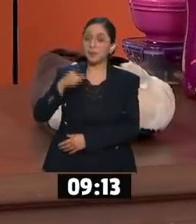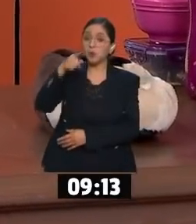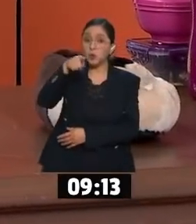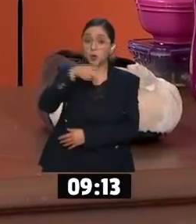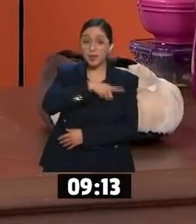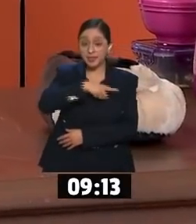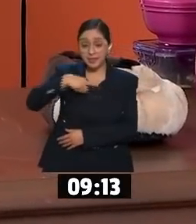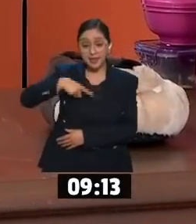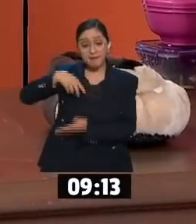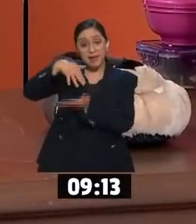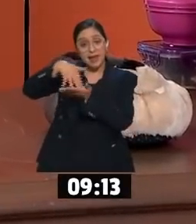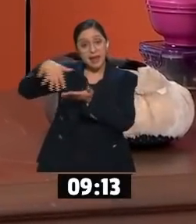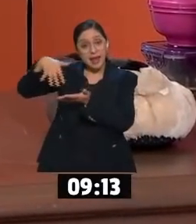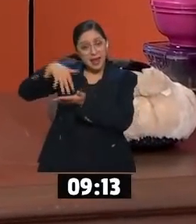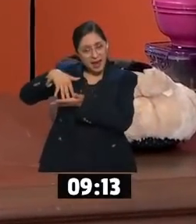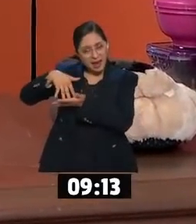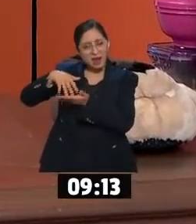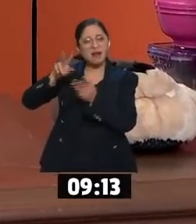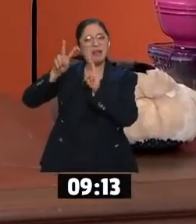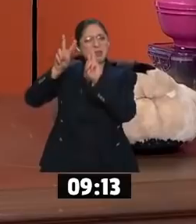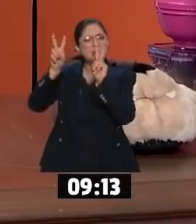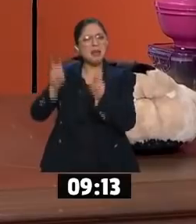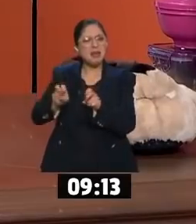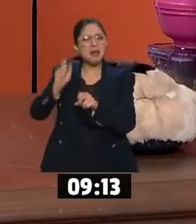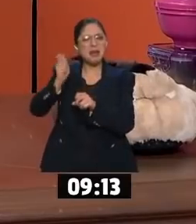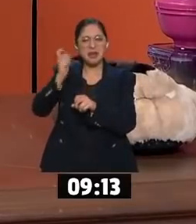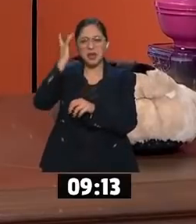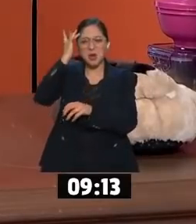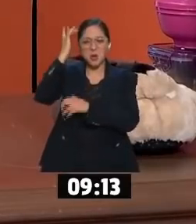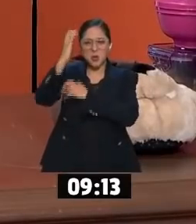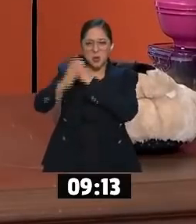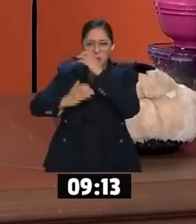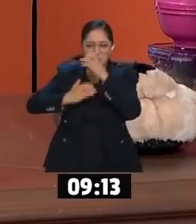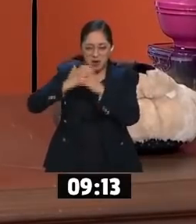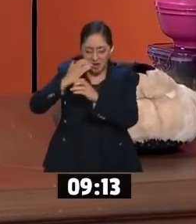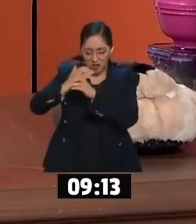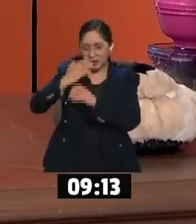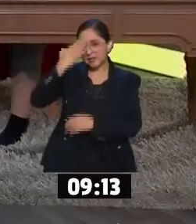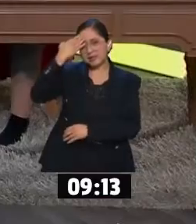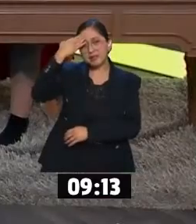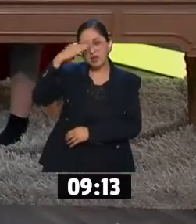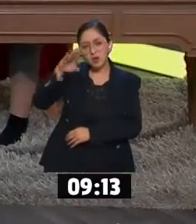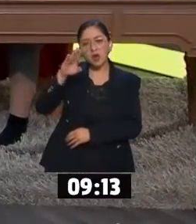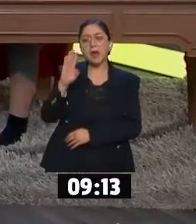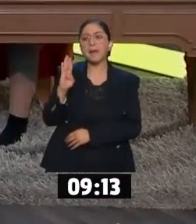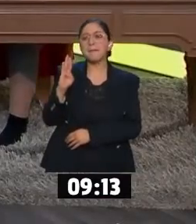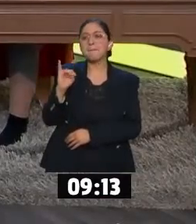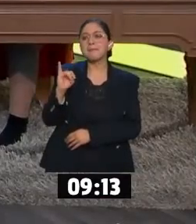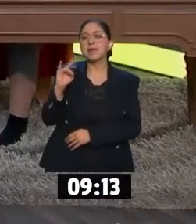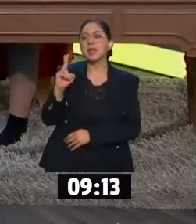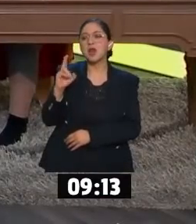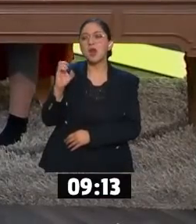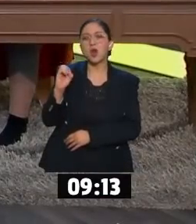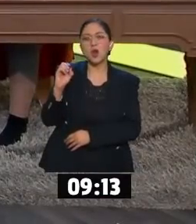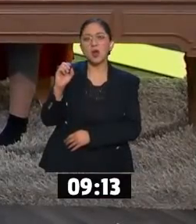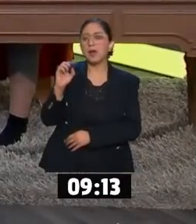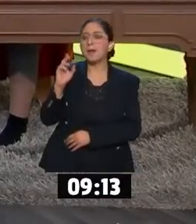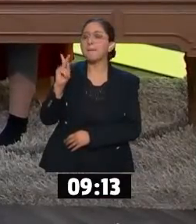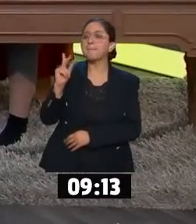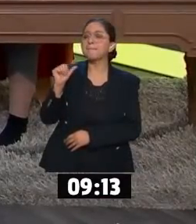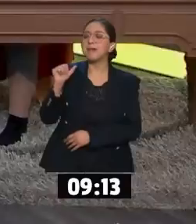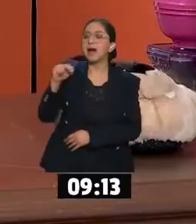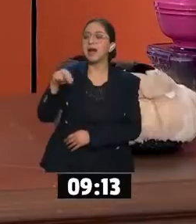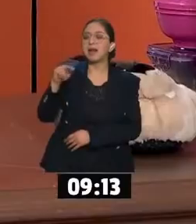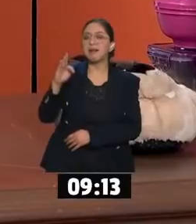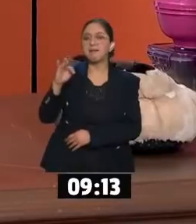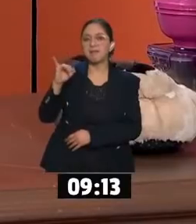el cumpleaños, ¿verdad? Del señor Virote. Así se apellidaba. Sí, el señor. sí, sí. Pánfilo Virote,